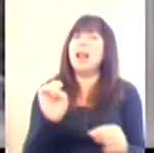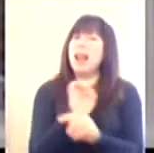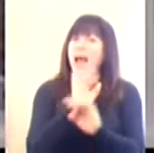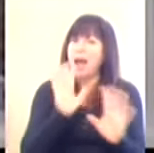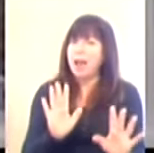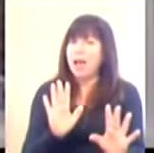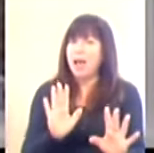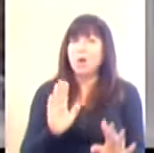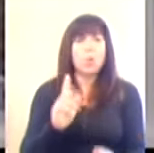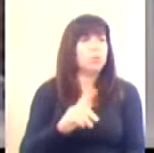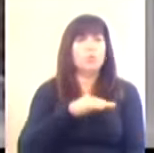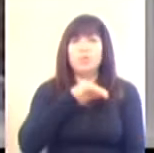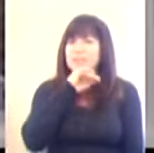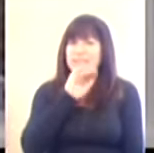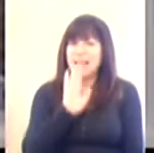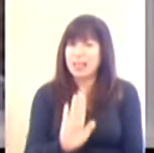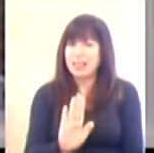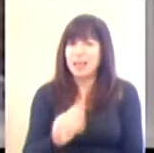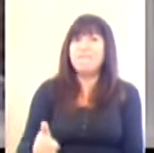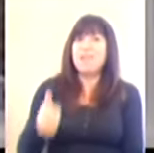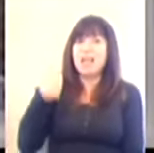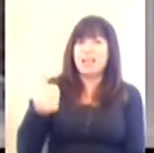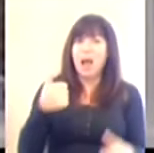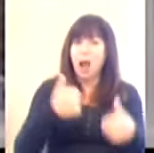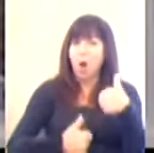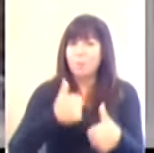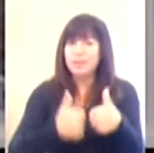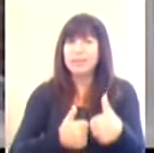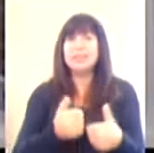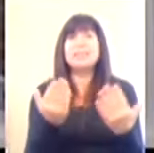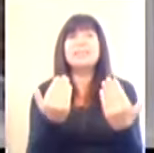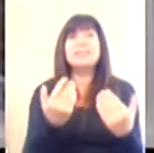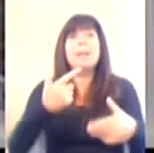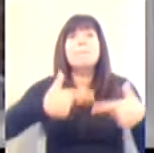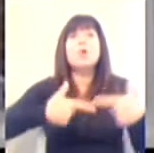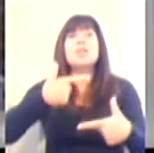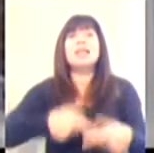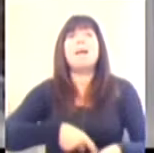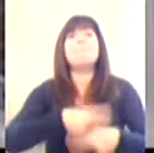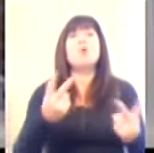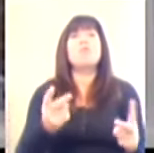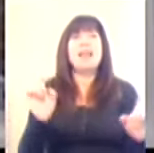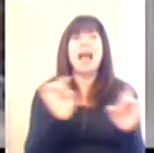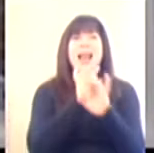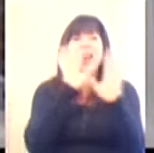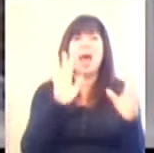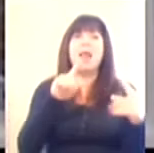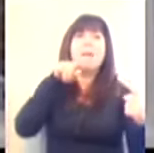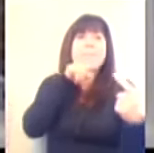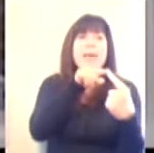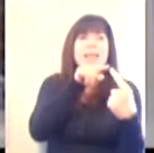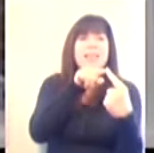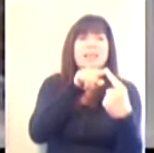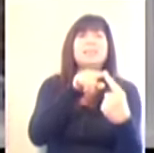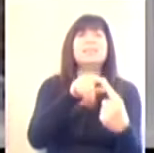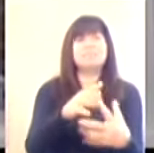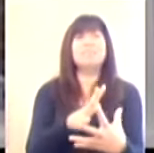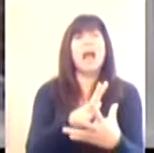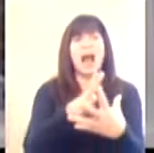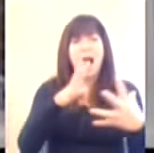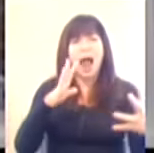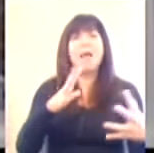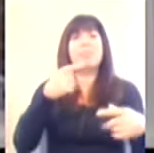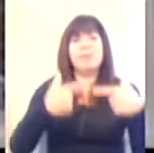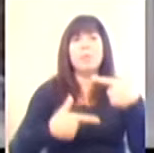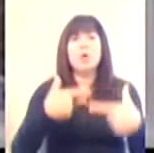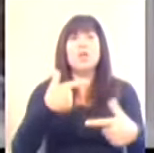son suficientes. Se requieren también políticas públicas claras, metas ambiciosas en una política de